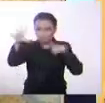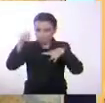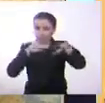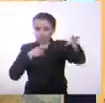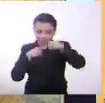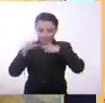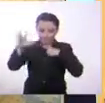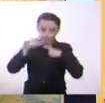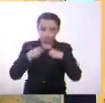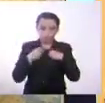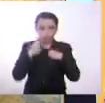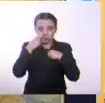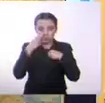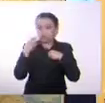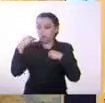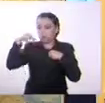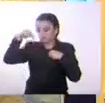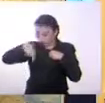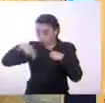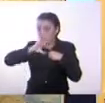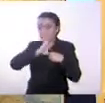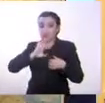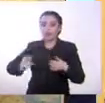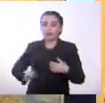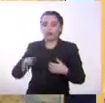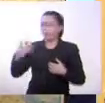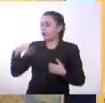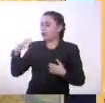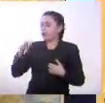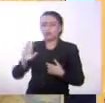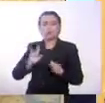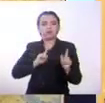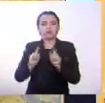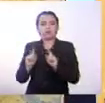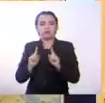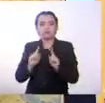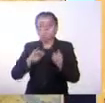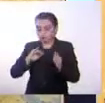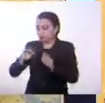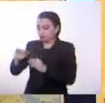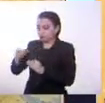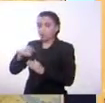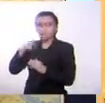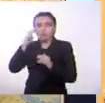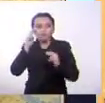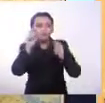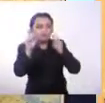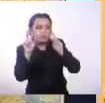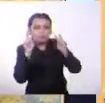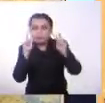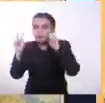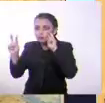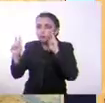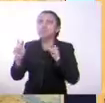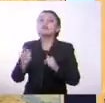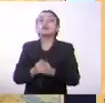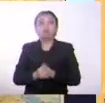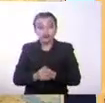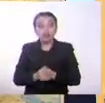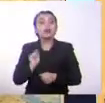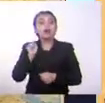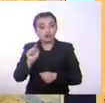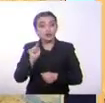a ver sobre del traje típico, la bandera. Entonces, yo creo que es importante